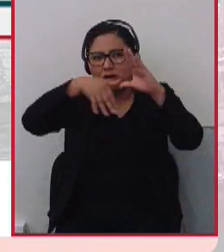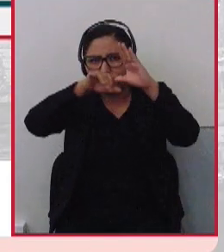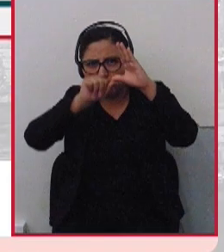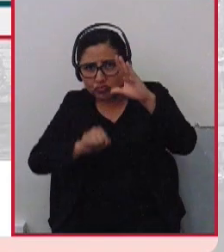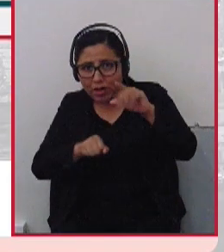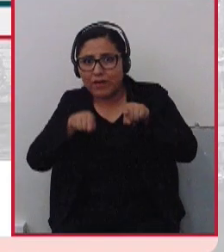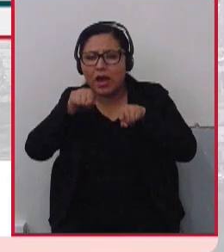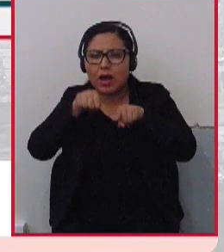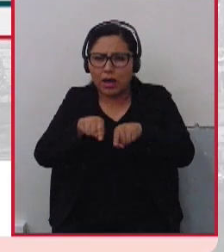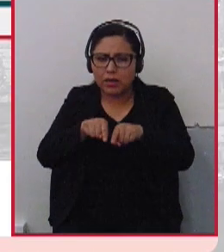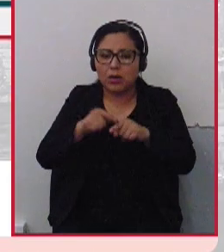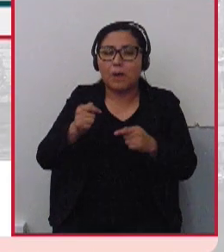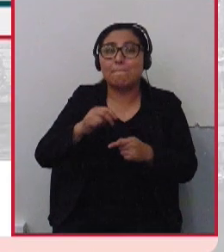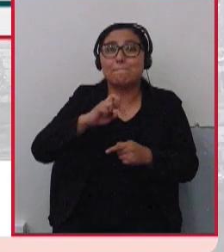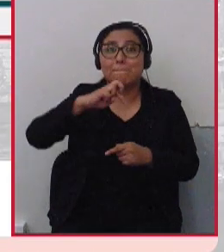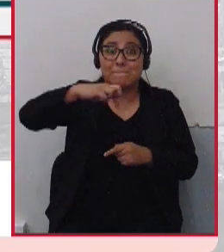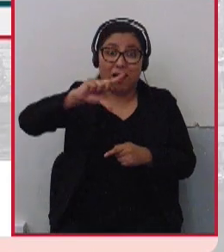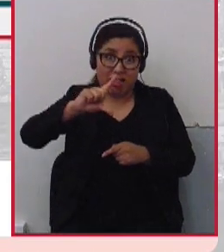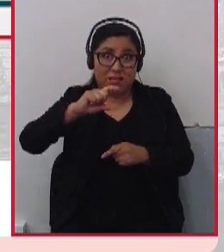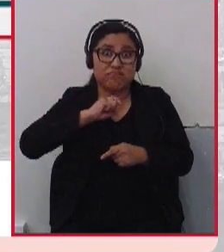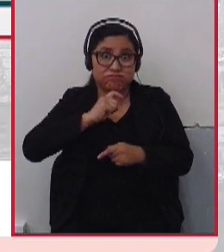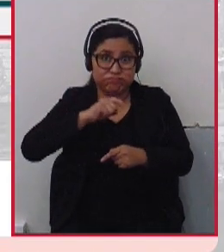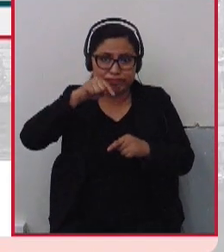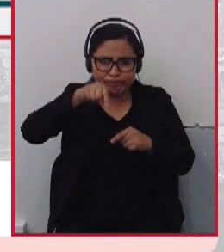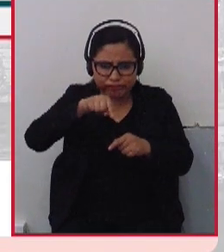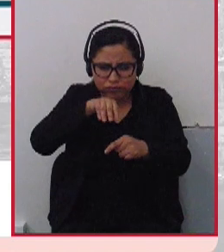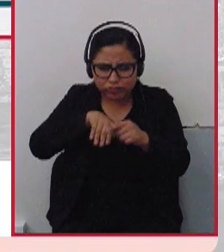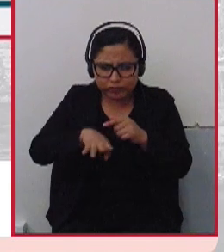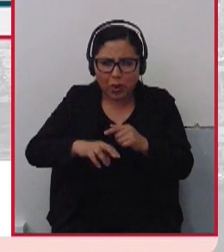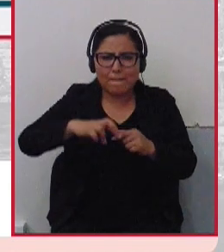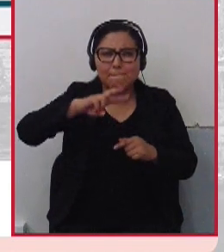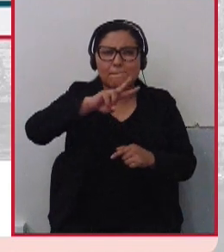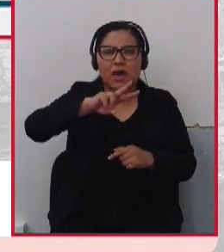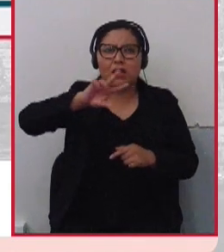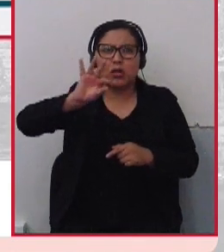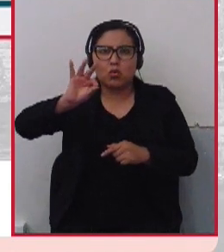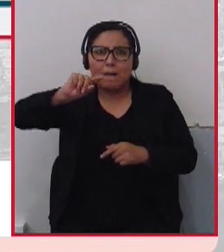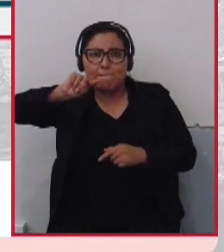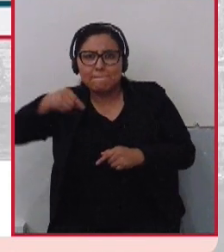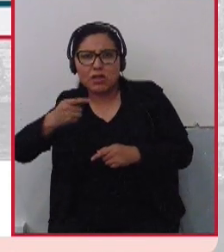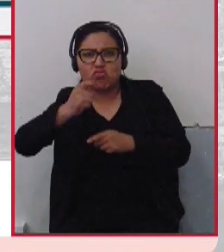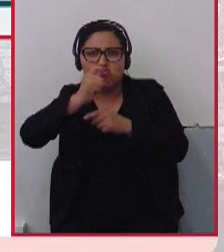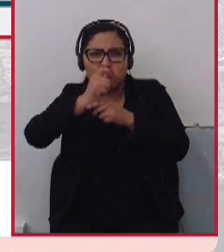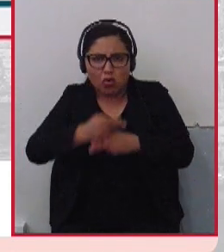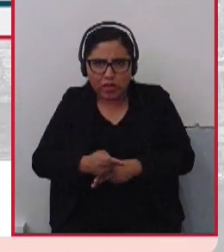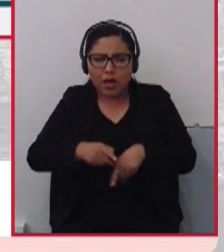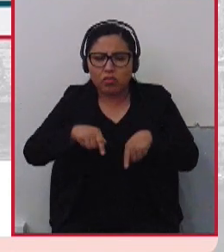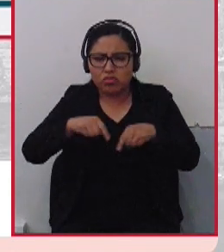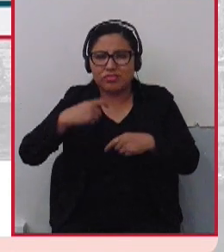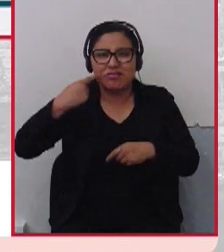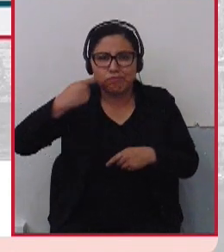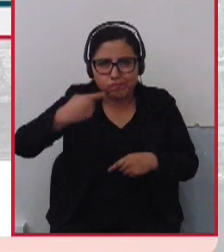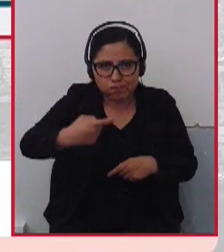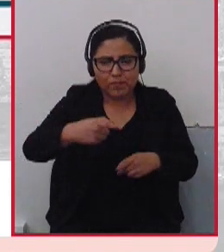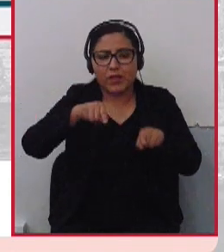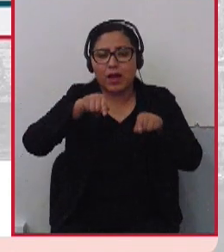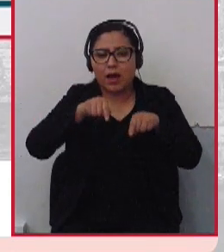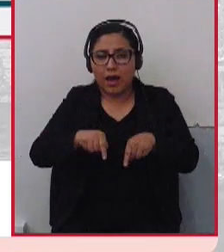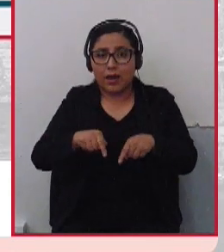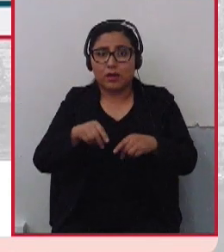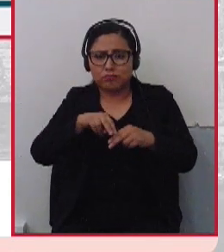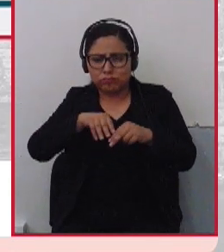una operación de platino, con una planta de 29.000 toneladas por día. En la planta concentradora de